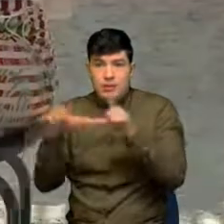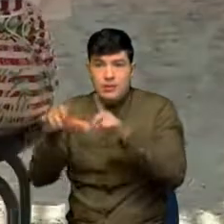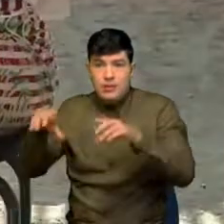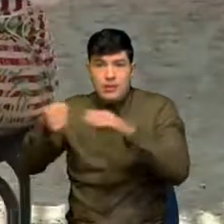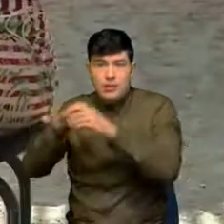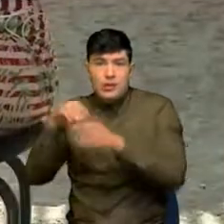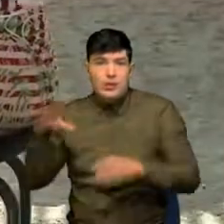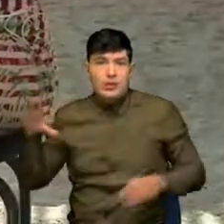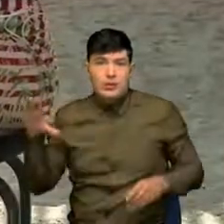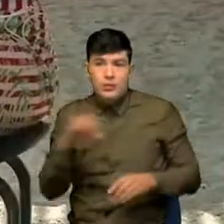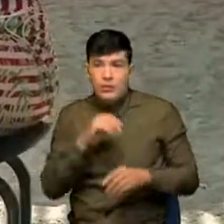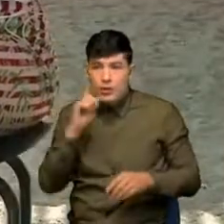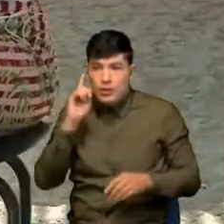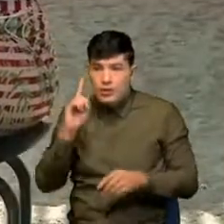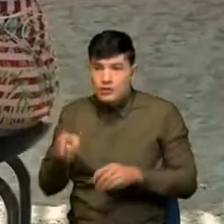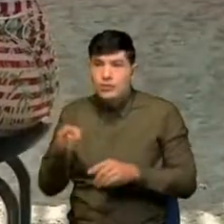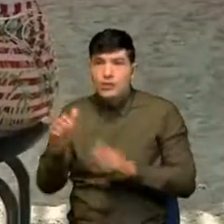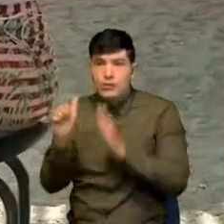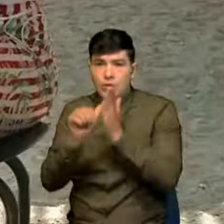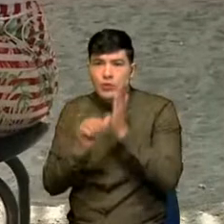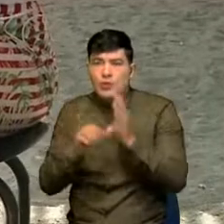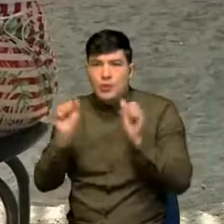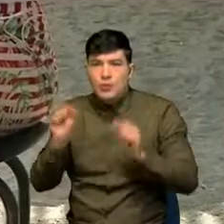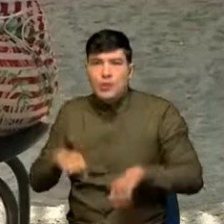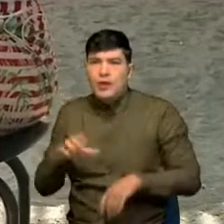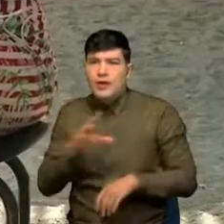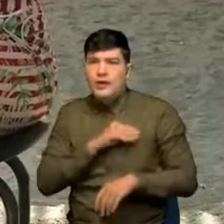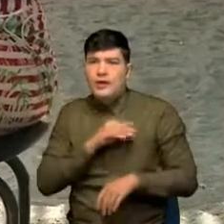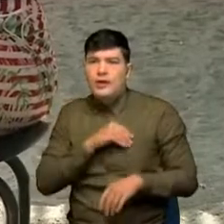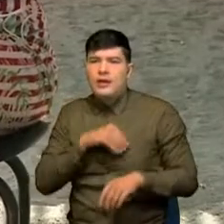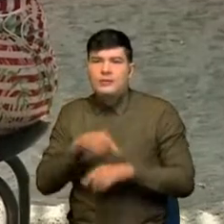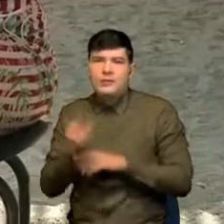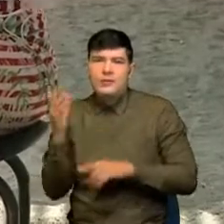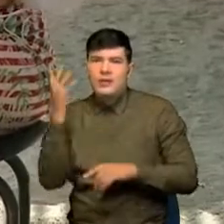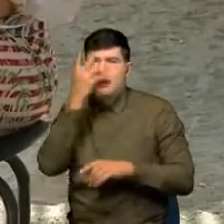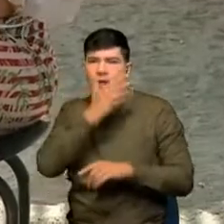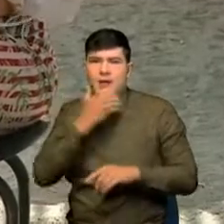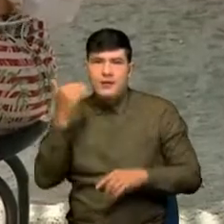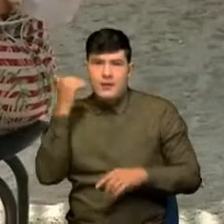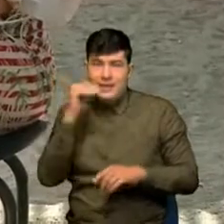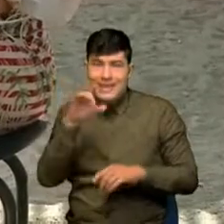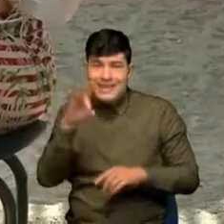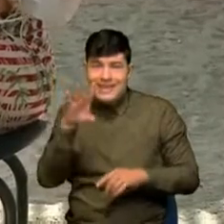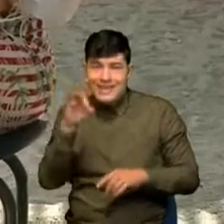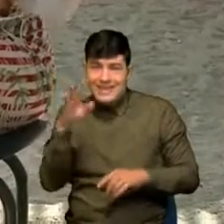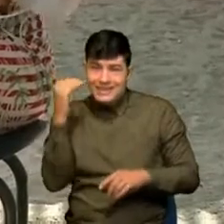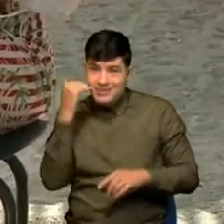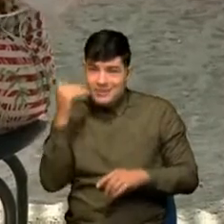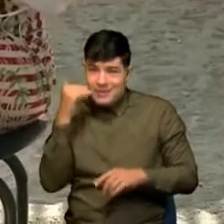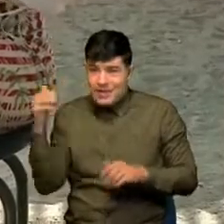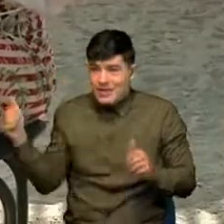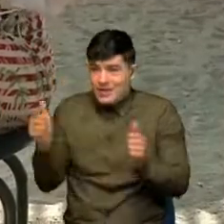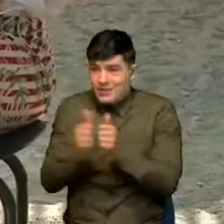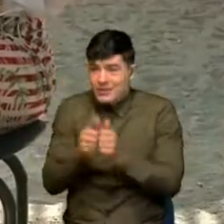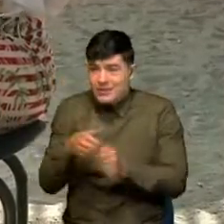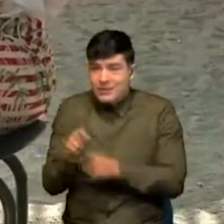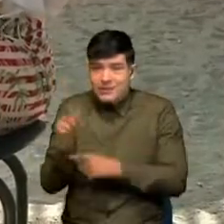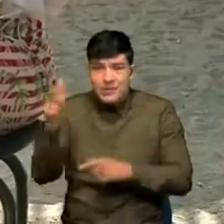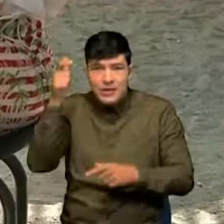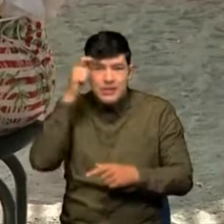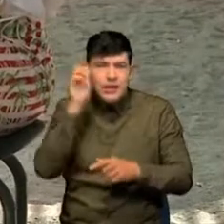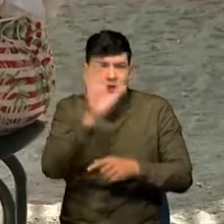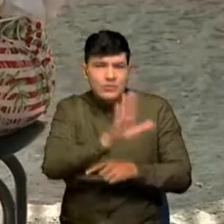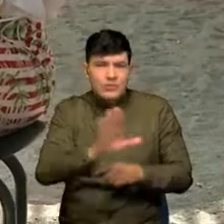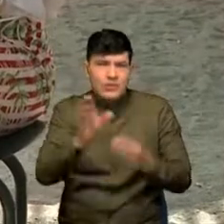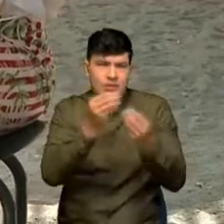esta programación para que puedan disfrutar de la belleza de estas mujeres, 15 mujeres que estarán acompañando el reinado. A ustedes muchas gracias